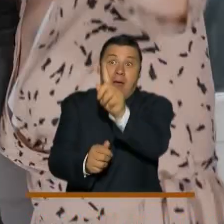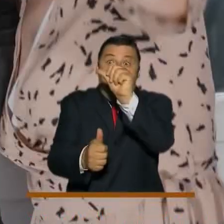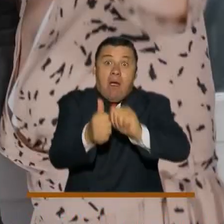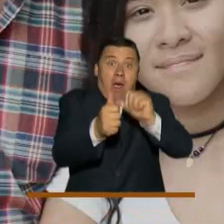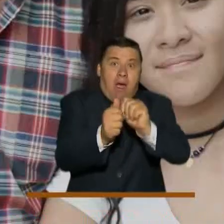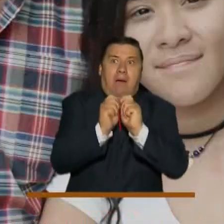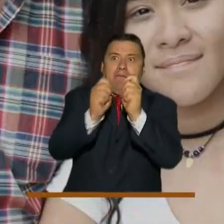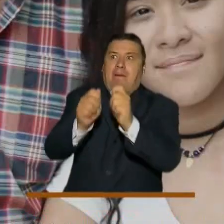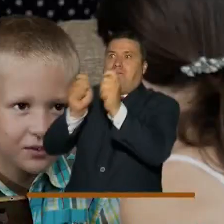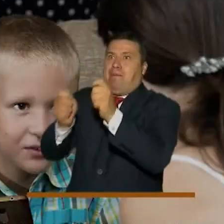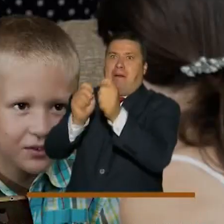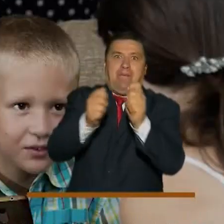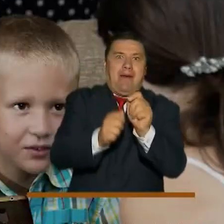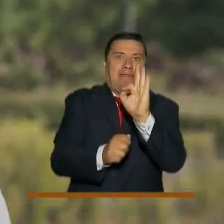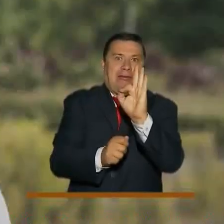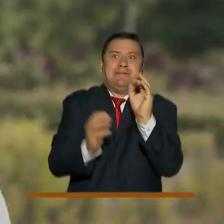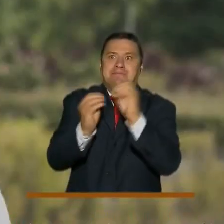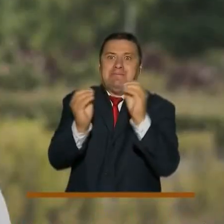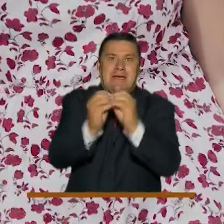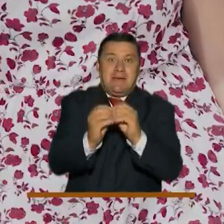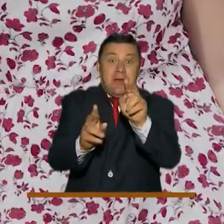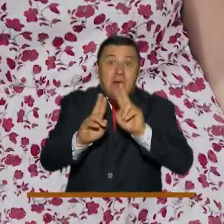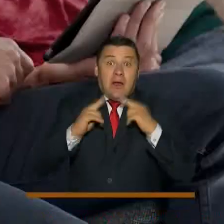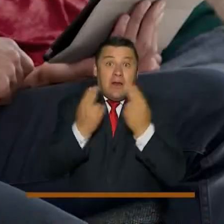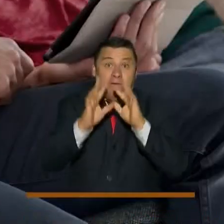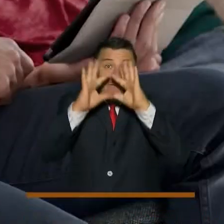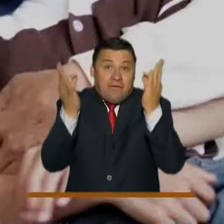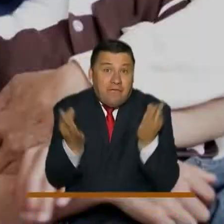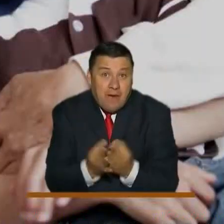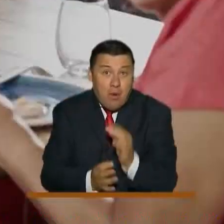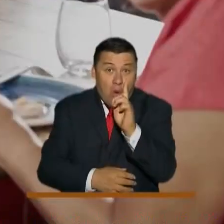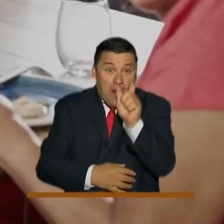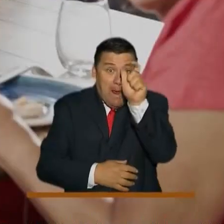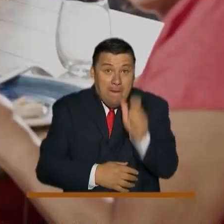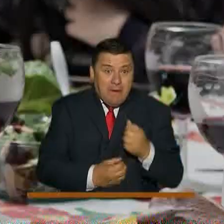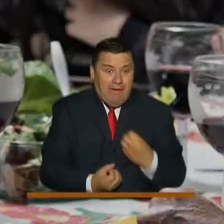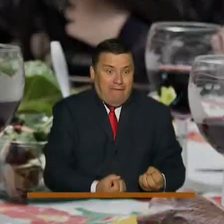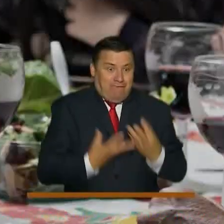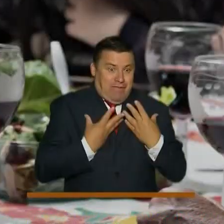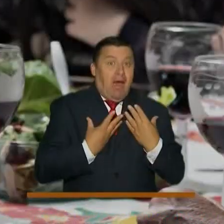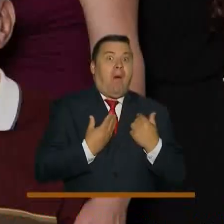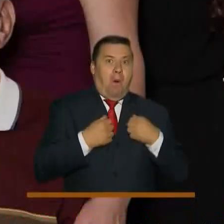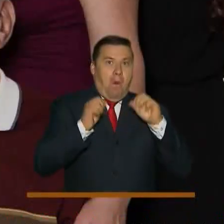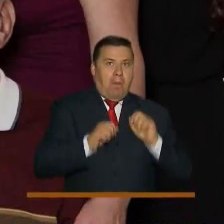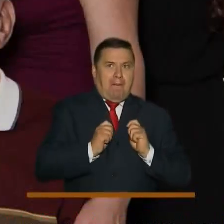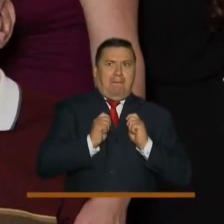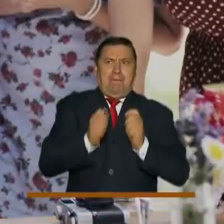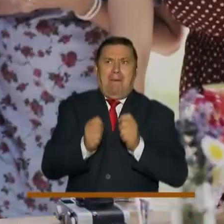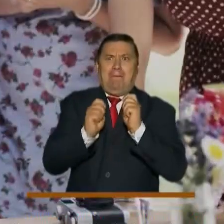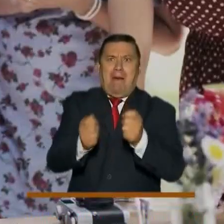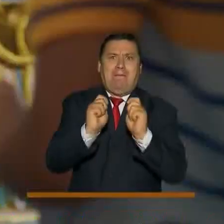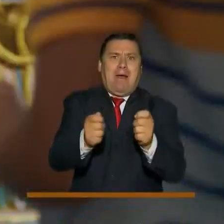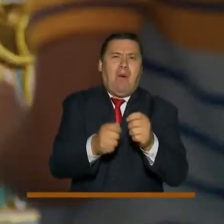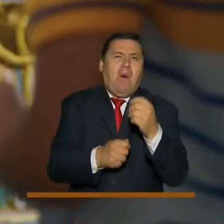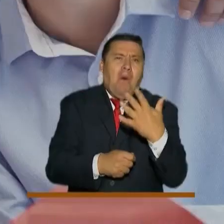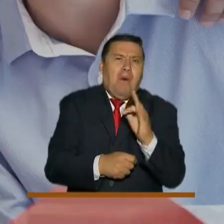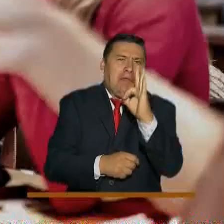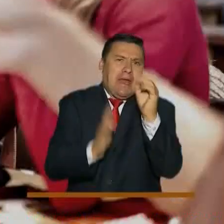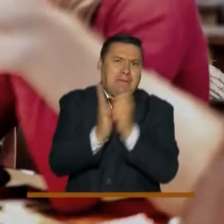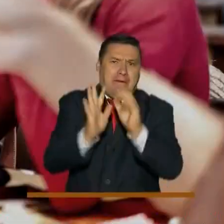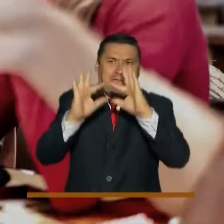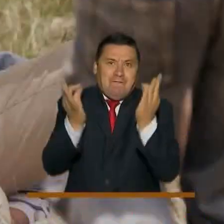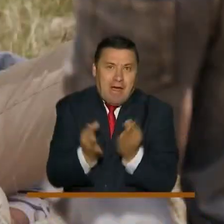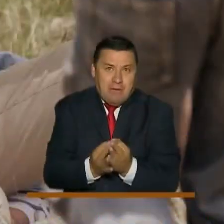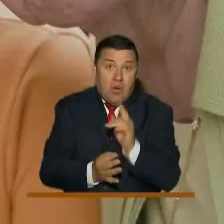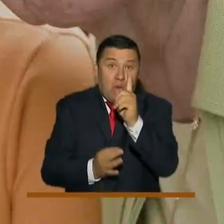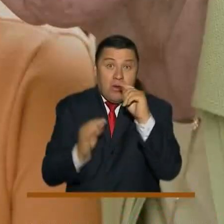una de estas a otras 3. Cuando haces reuniones familiares, una sola persona infectada tiene la capacidad de contagiar a 1/3 de su